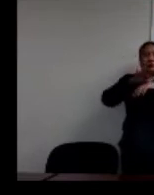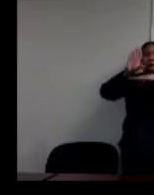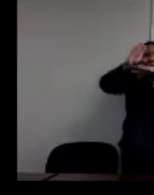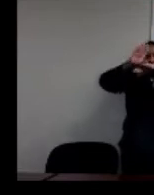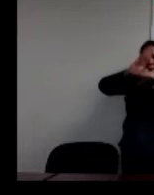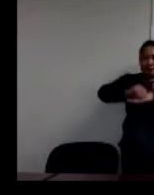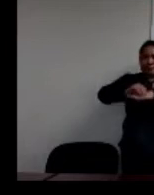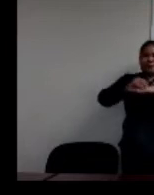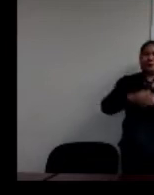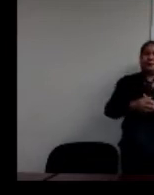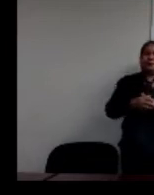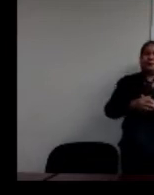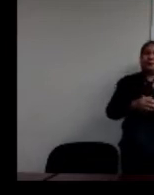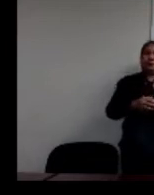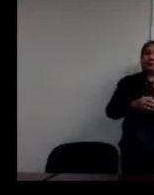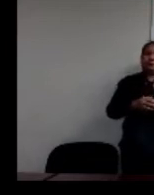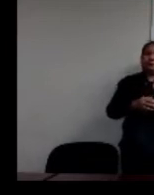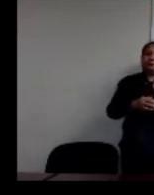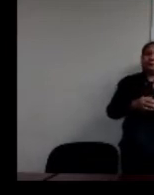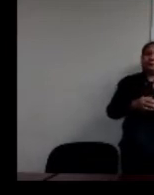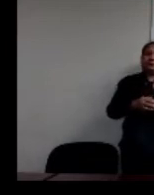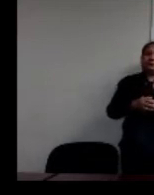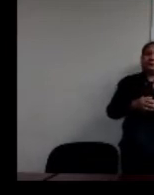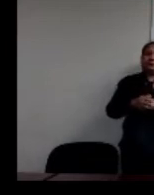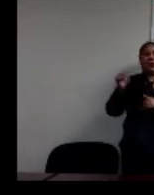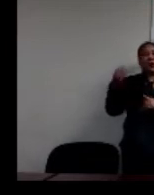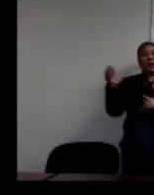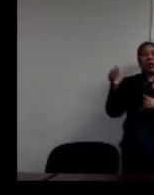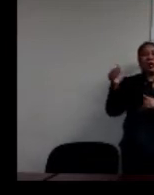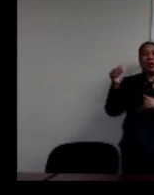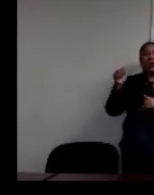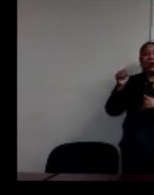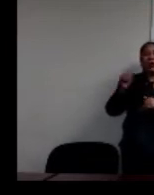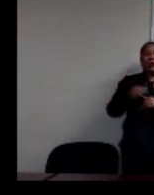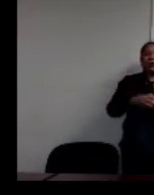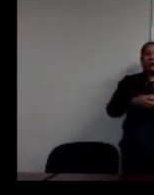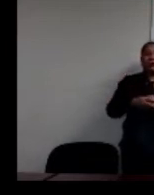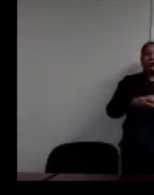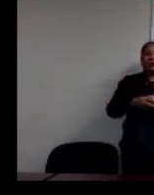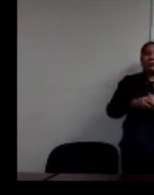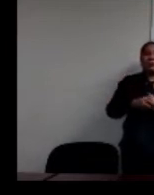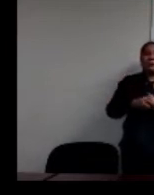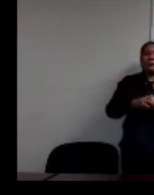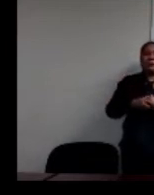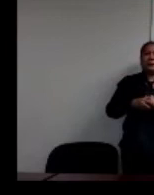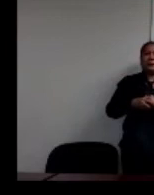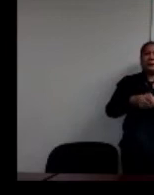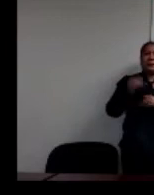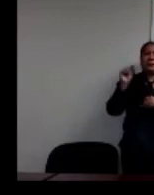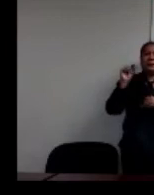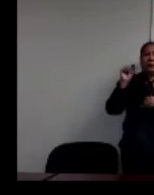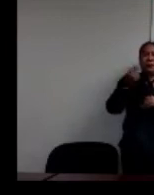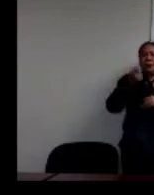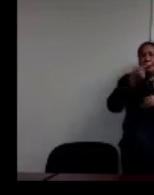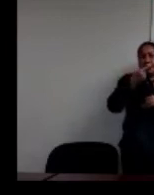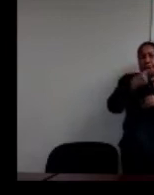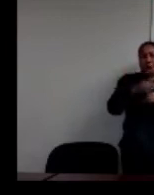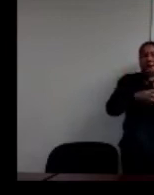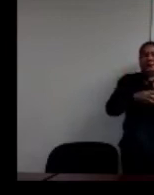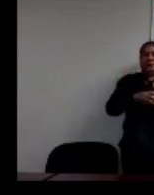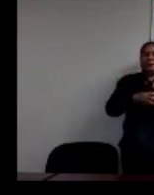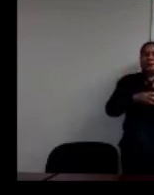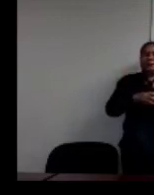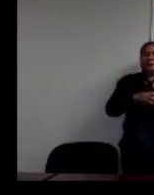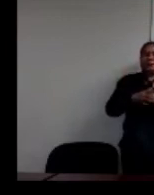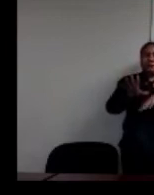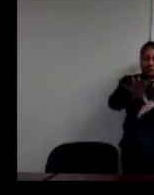otros medicamentos que se utilizan como son los antidepresivos tricíclicos, que son básicamente, son pocos los que usamos, y otros